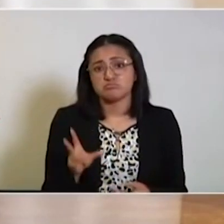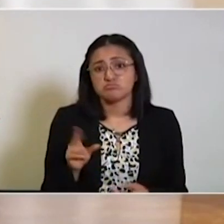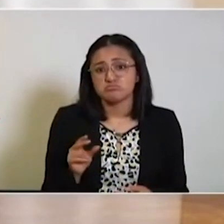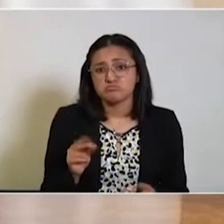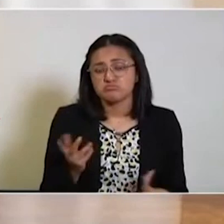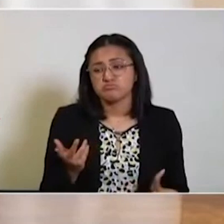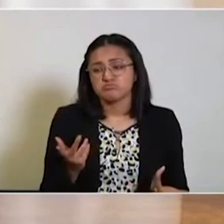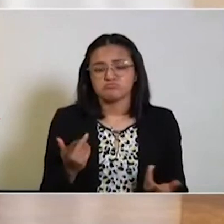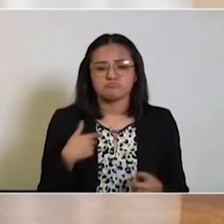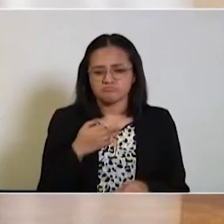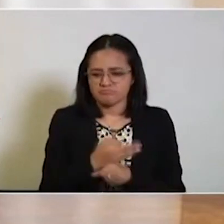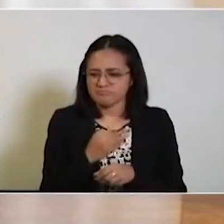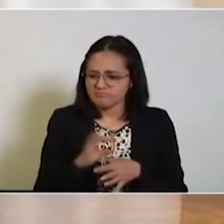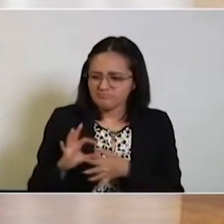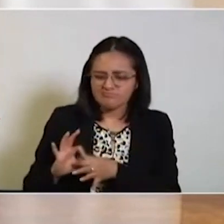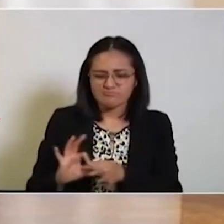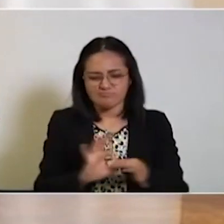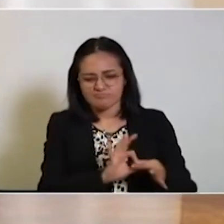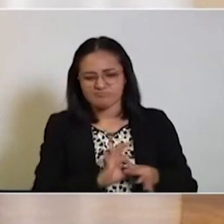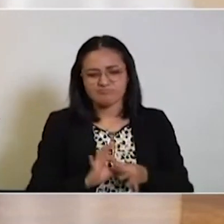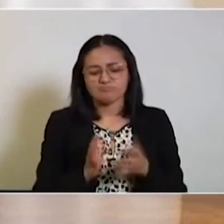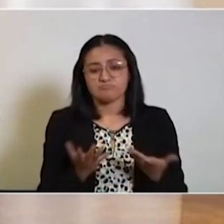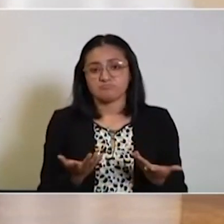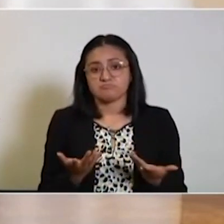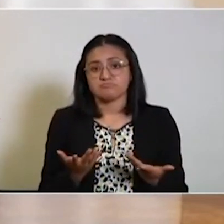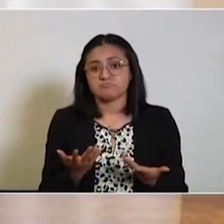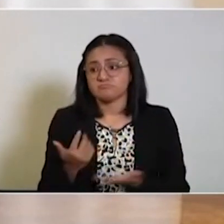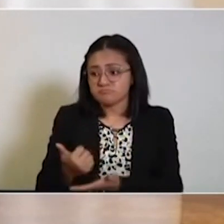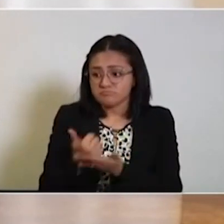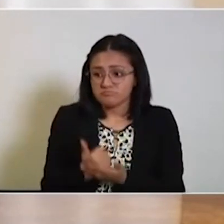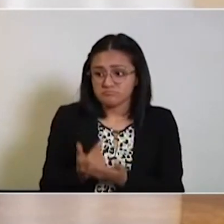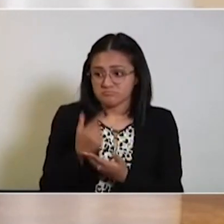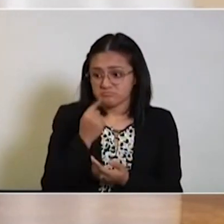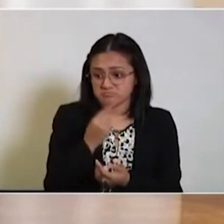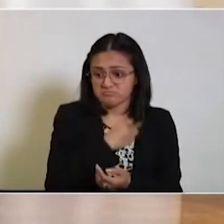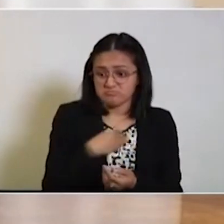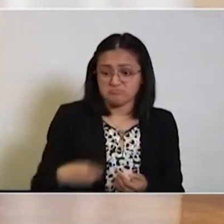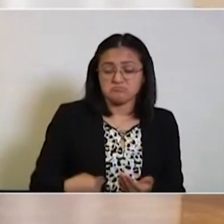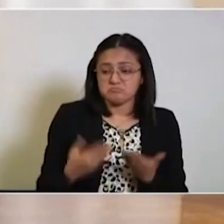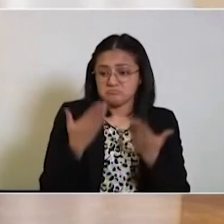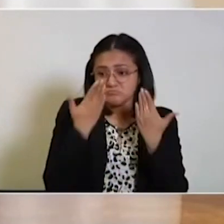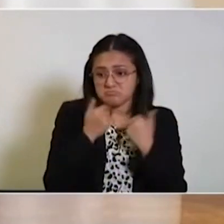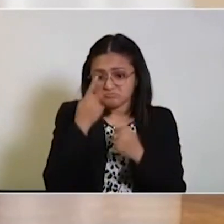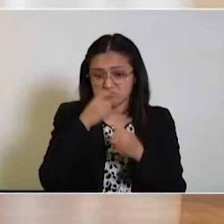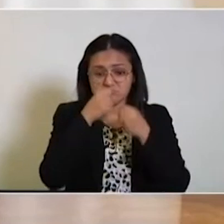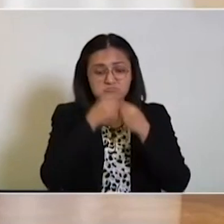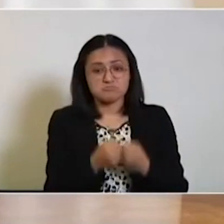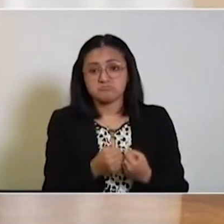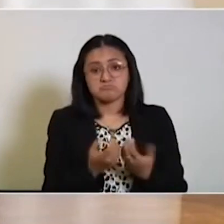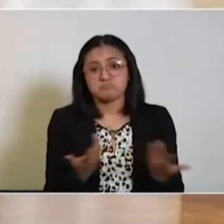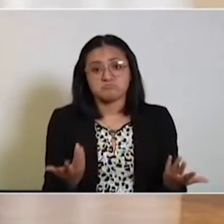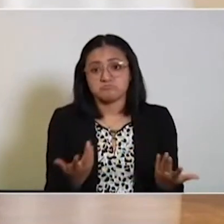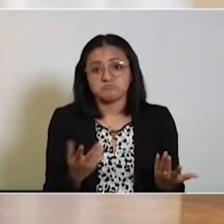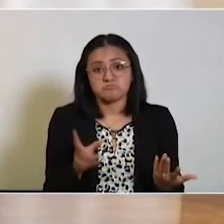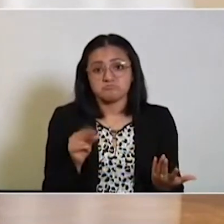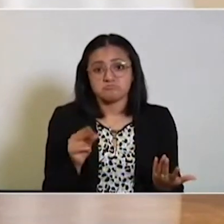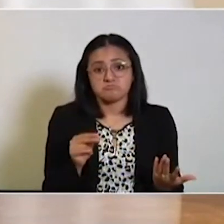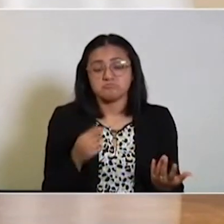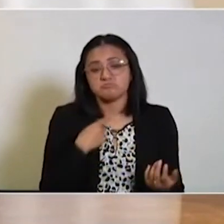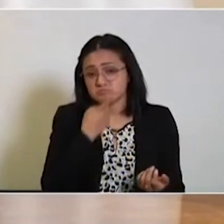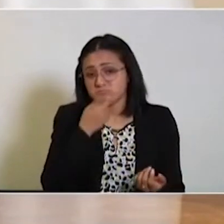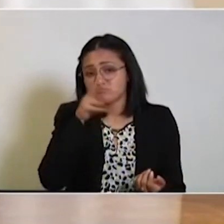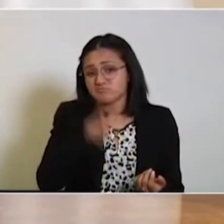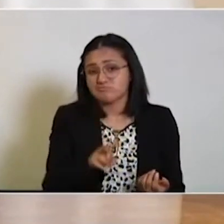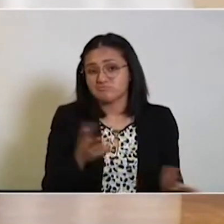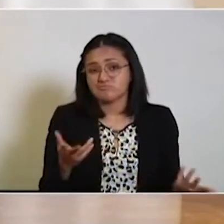coordinación, no hay ayuda de la policía municipal para temas de seguridad pública, así lo